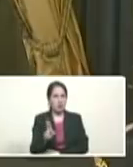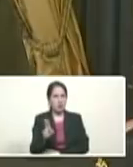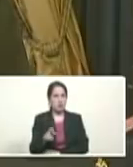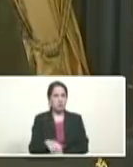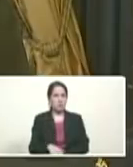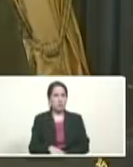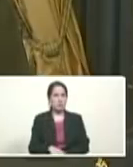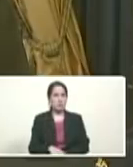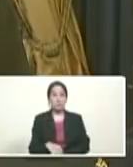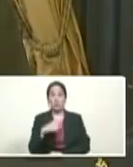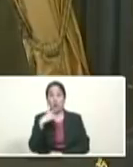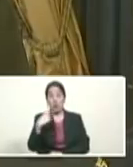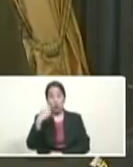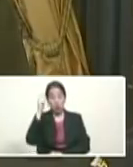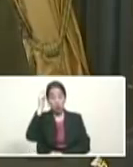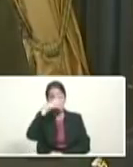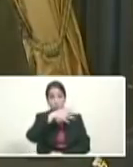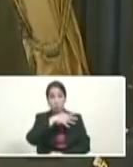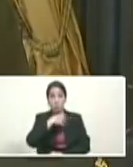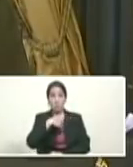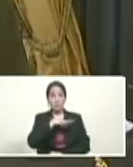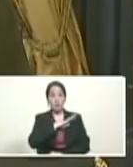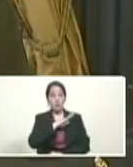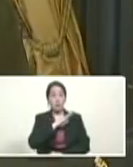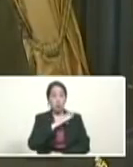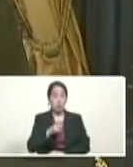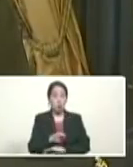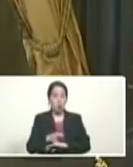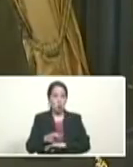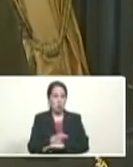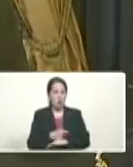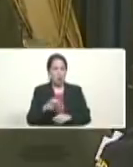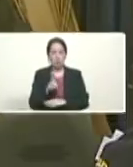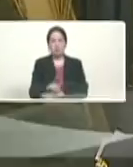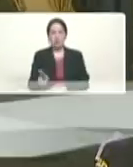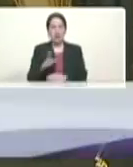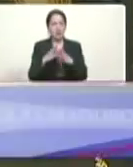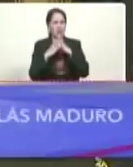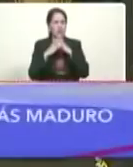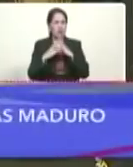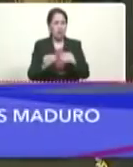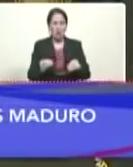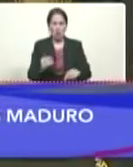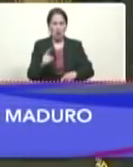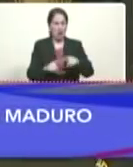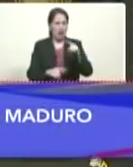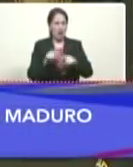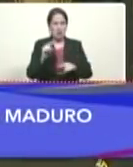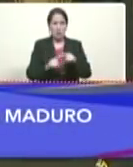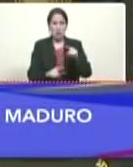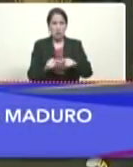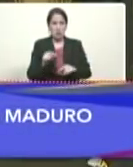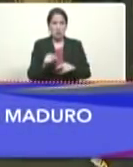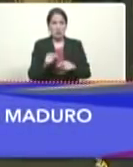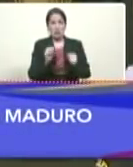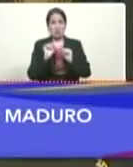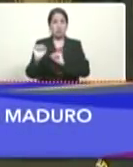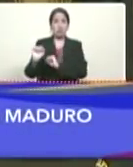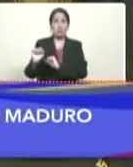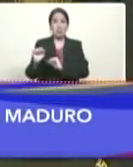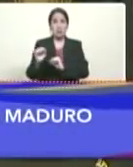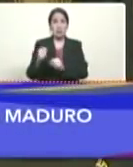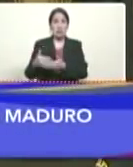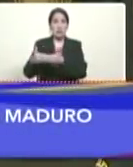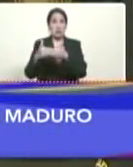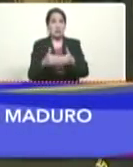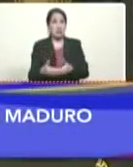dijo donald trump mi gobierno usará todos los medios disponibles para mantener a eeuu a salvo de amenazas